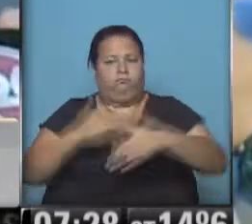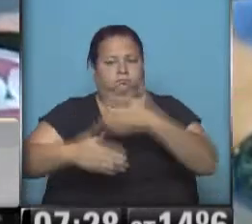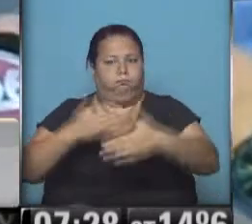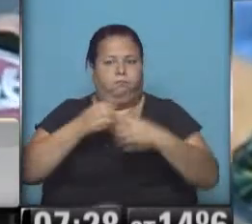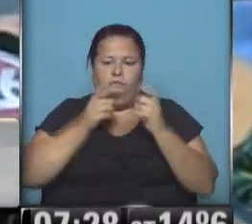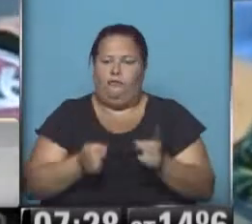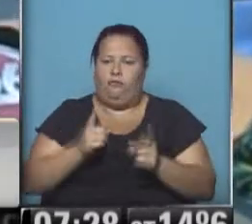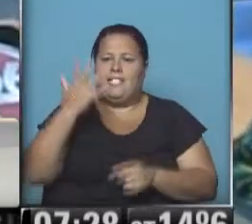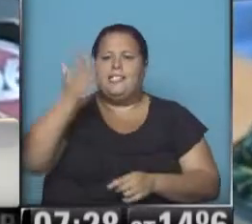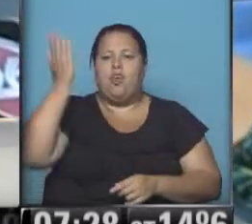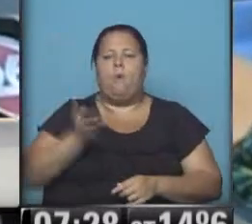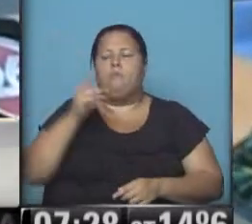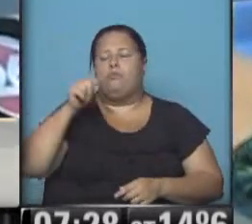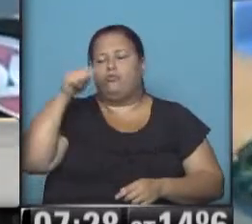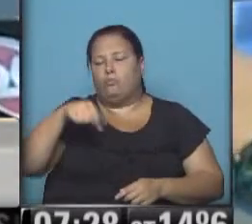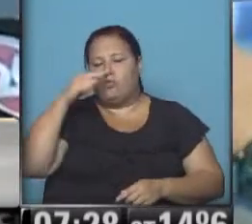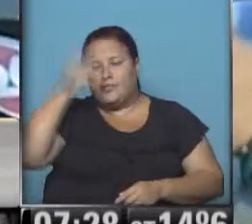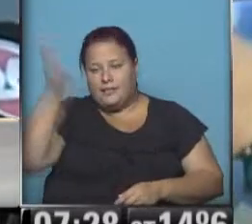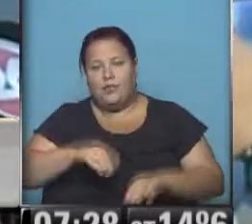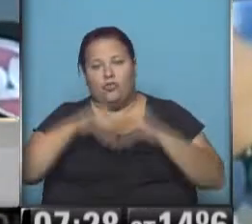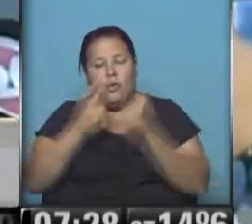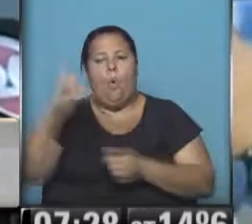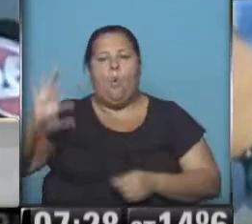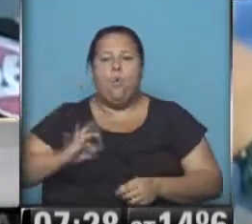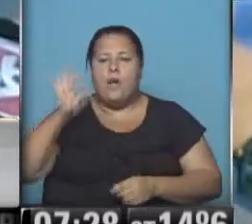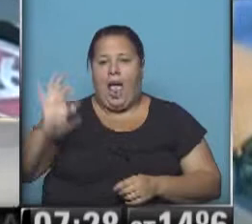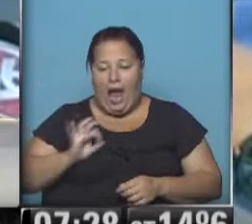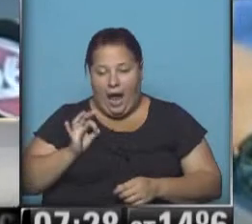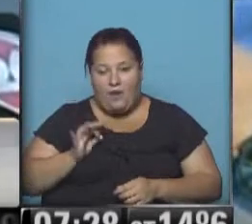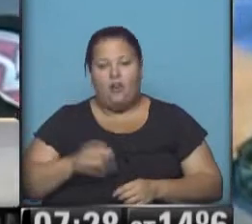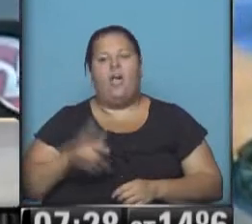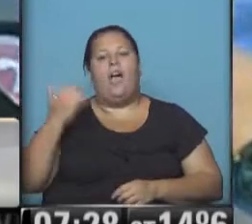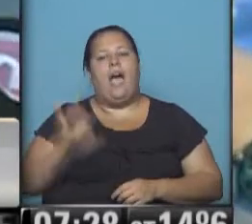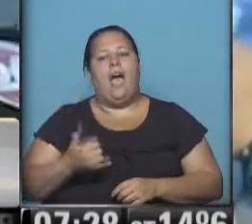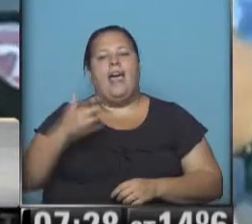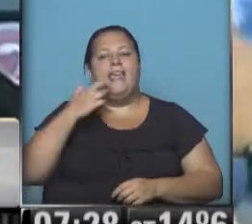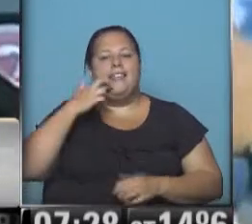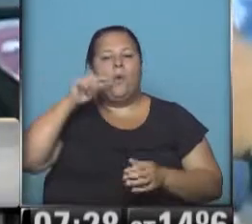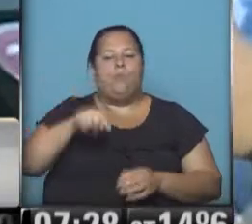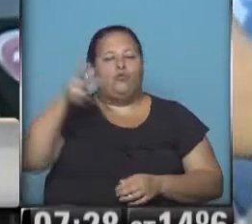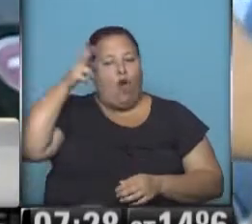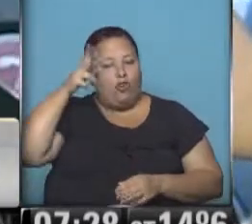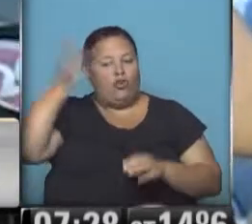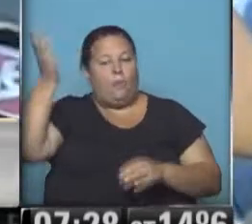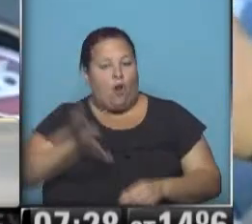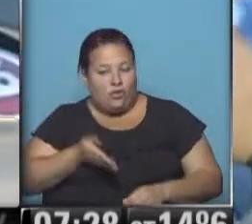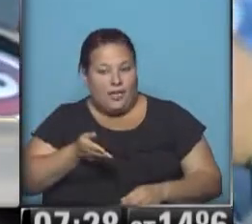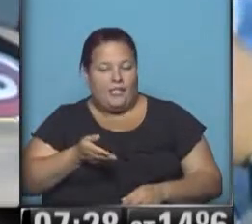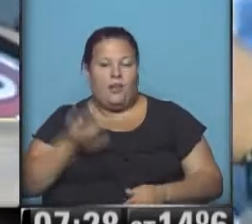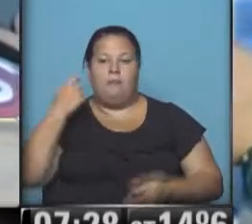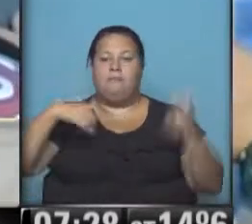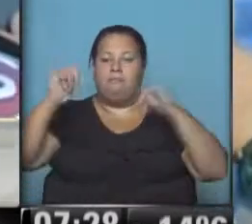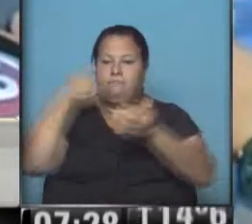crecimiento sostenido de 5.7 promedio de año por año, cuando tenemos de los 19.8% de